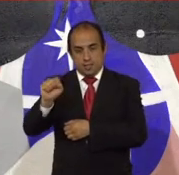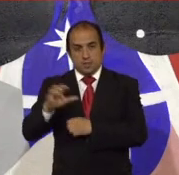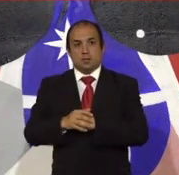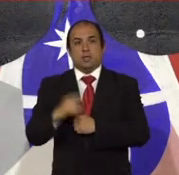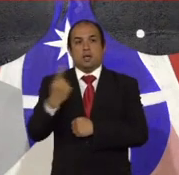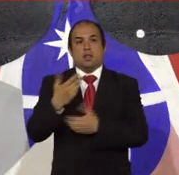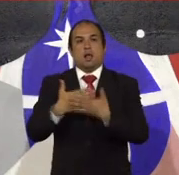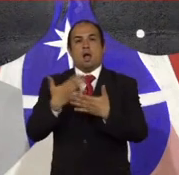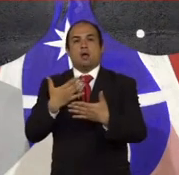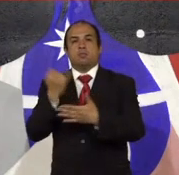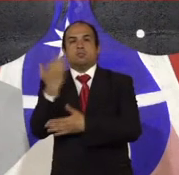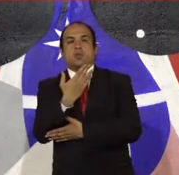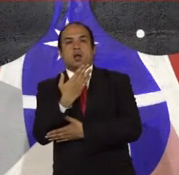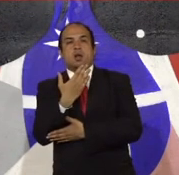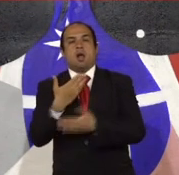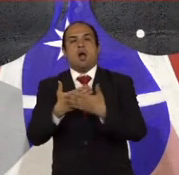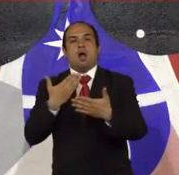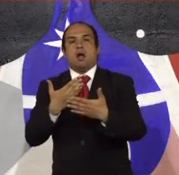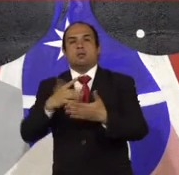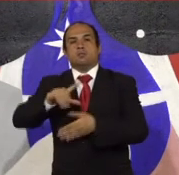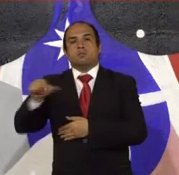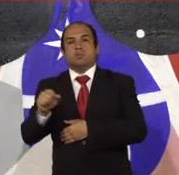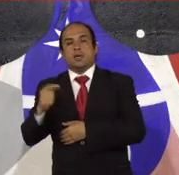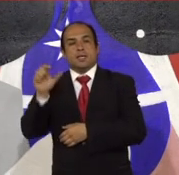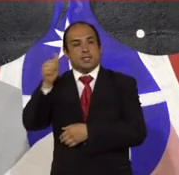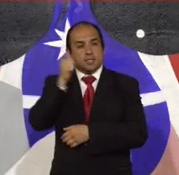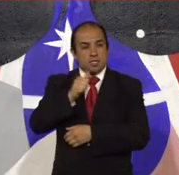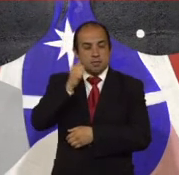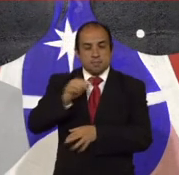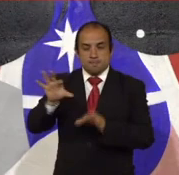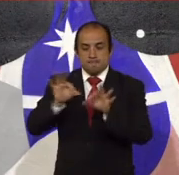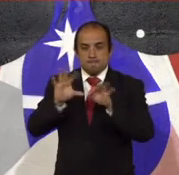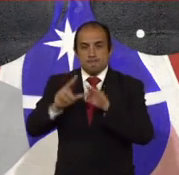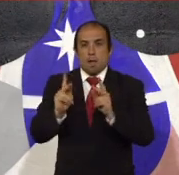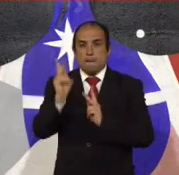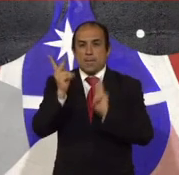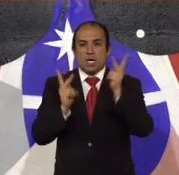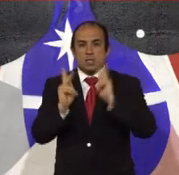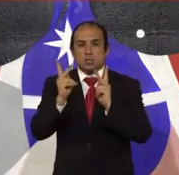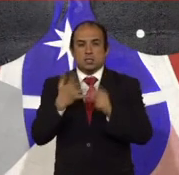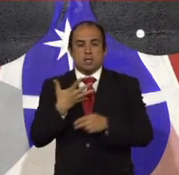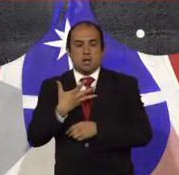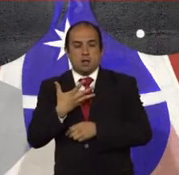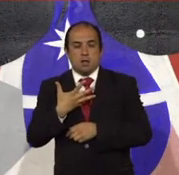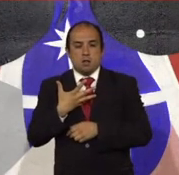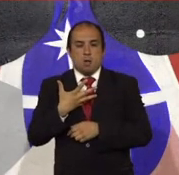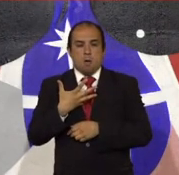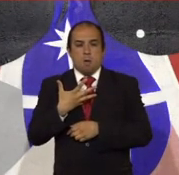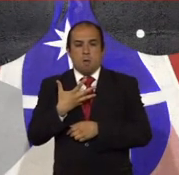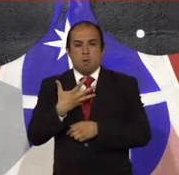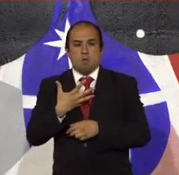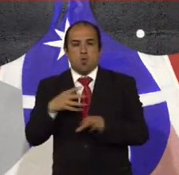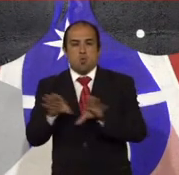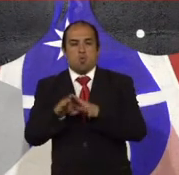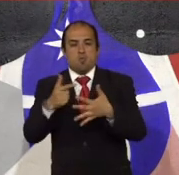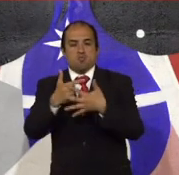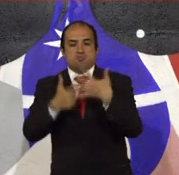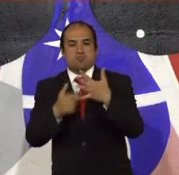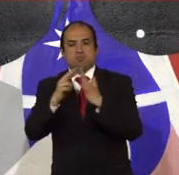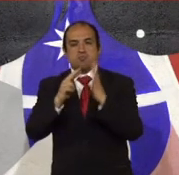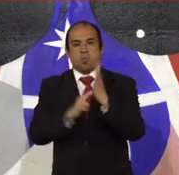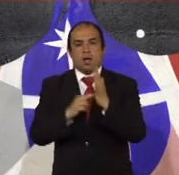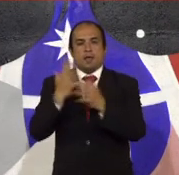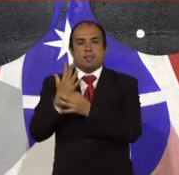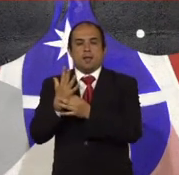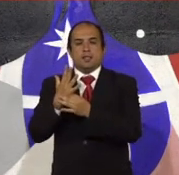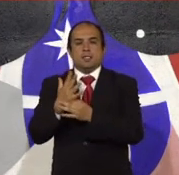del antes y del después, siempre con una selección de plantas a partir de criterios que establece la Secretaría de Medio Ambiente, que